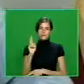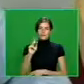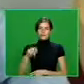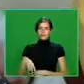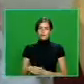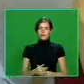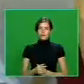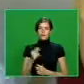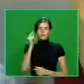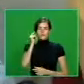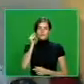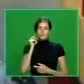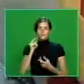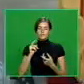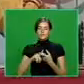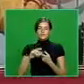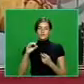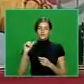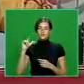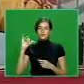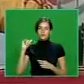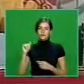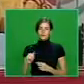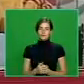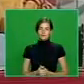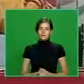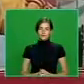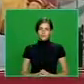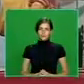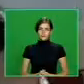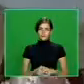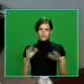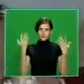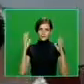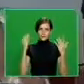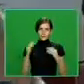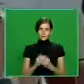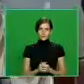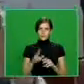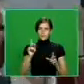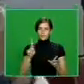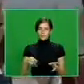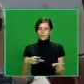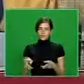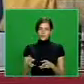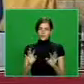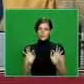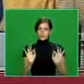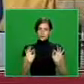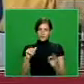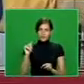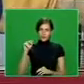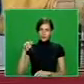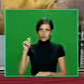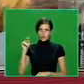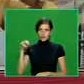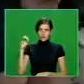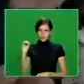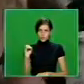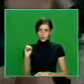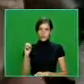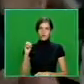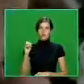combatiente silia flores a nuestro invitado especial Antonio Potro Álvarez